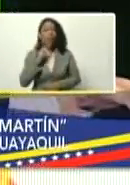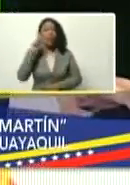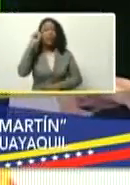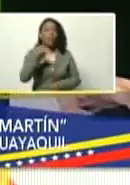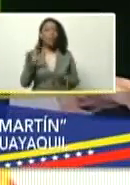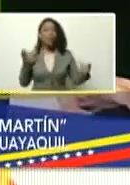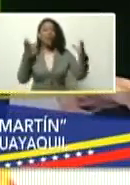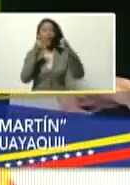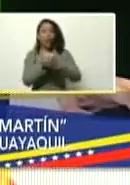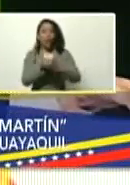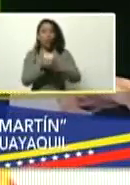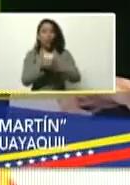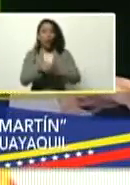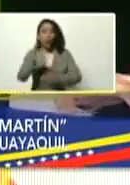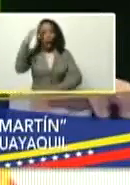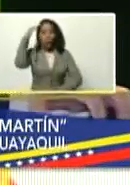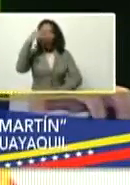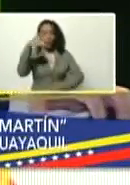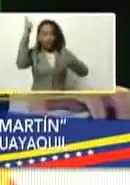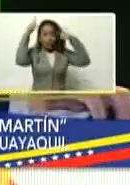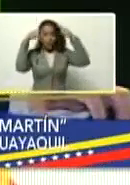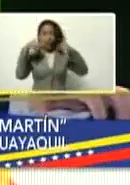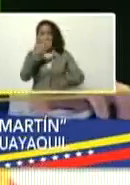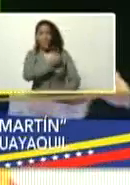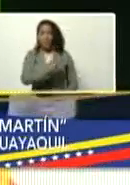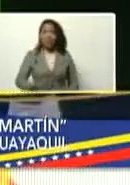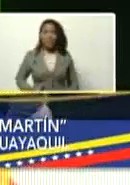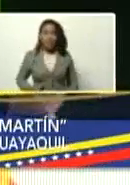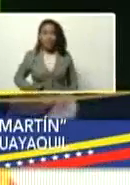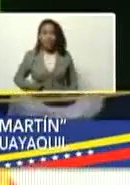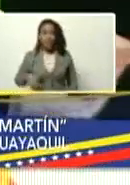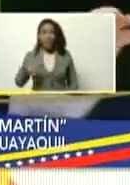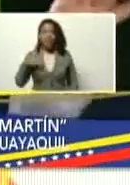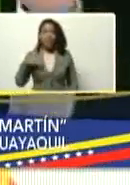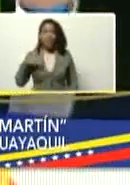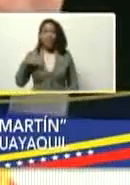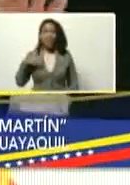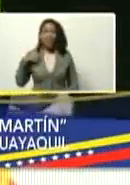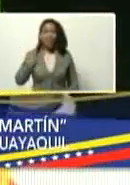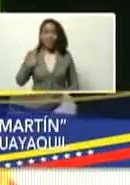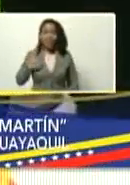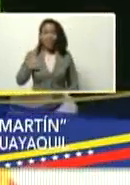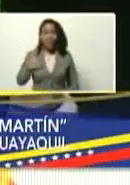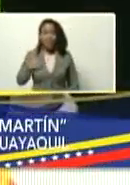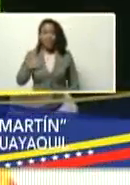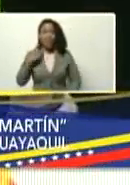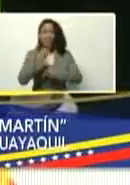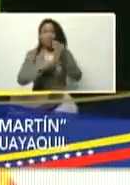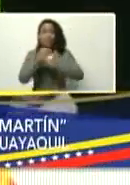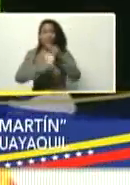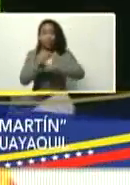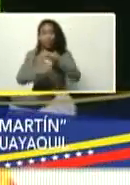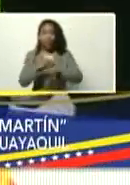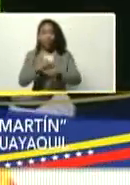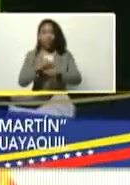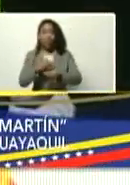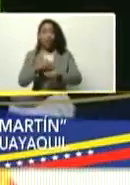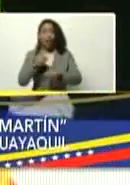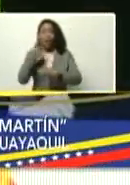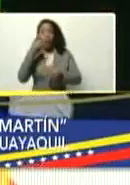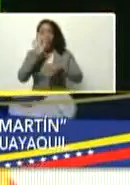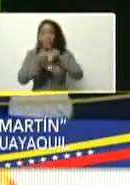reunieron el comandante Chávez y el presidente Kirchner y le dieron tal vez el segundo paso que a